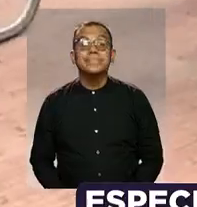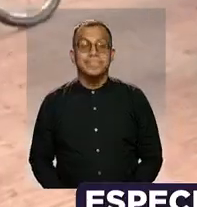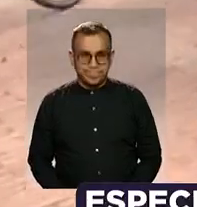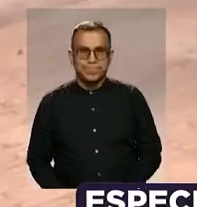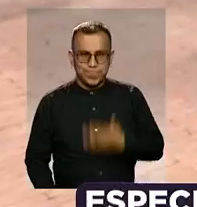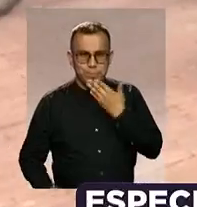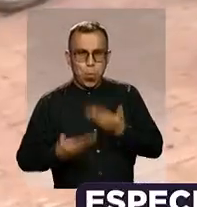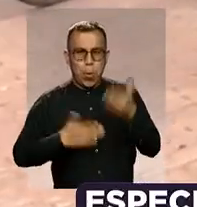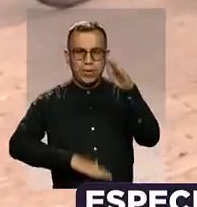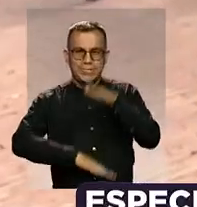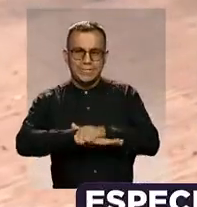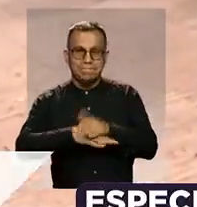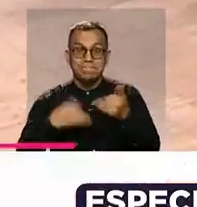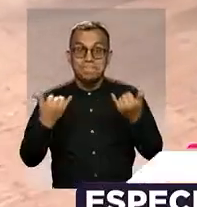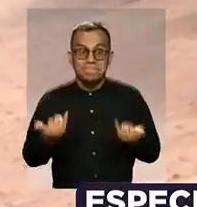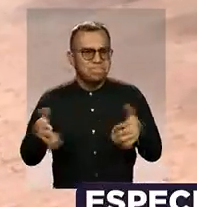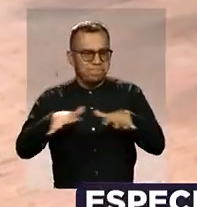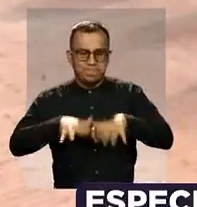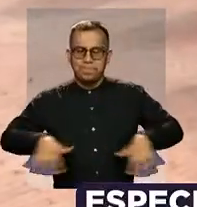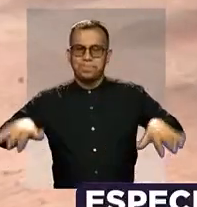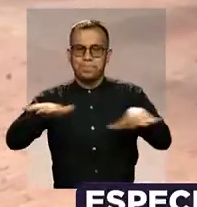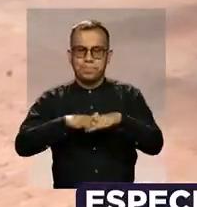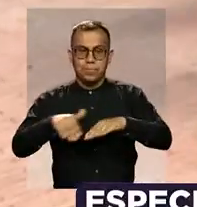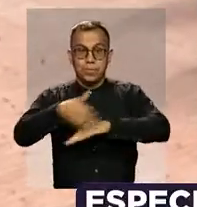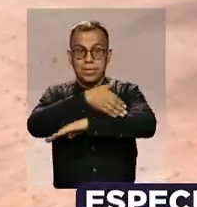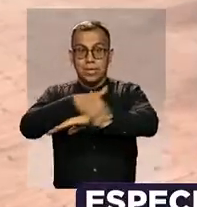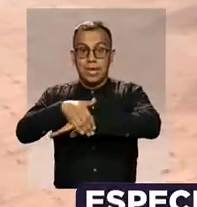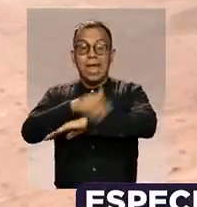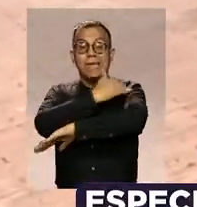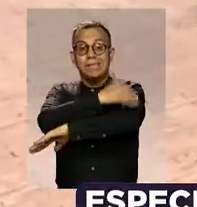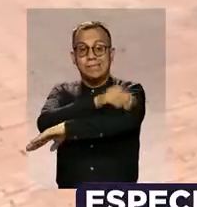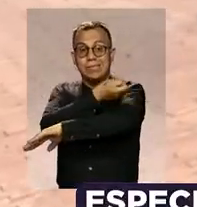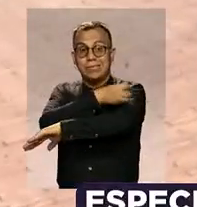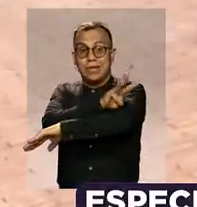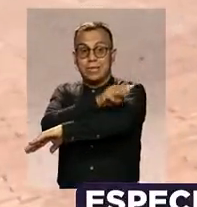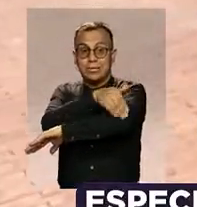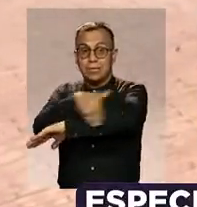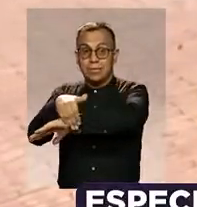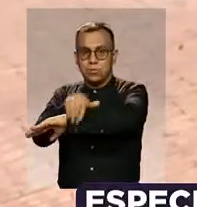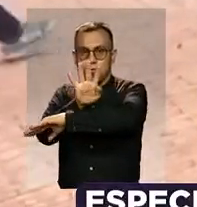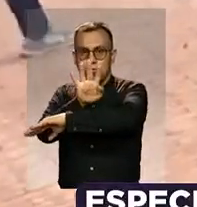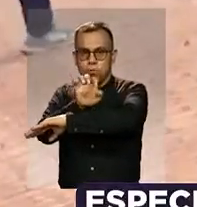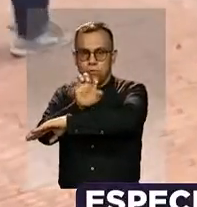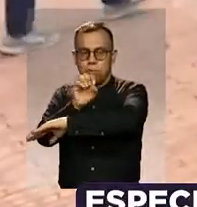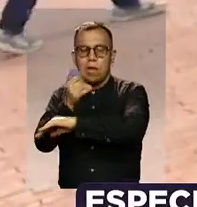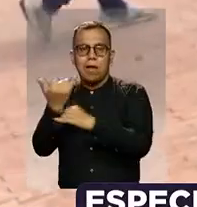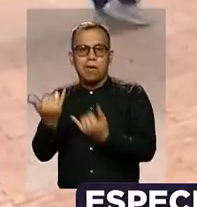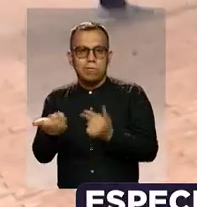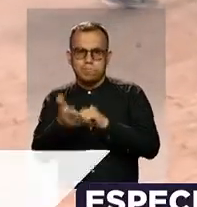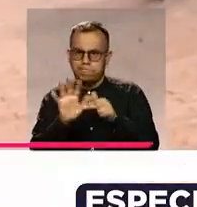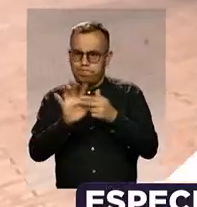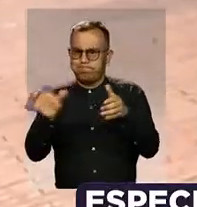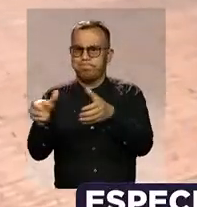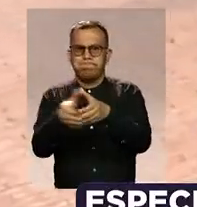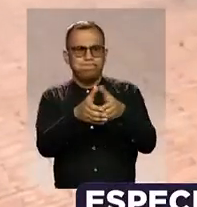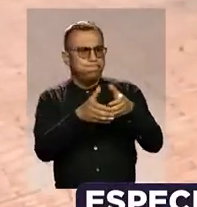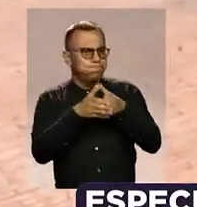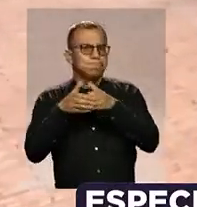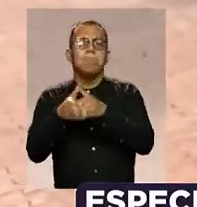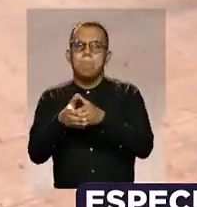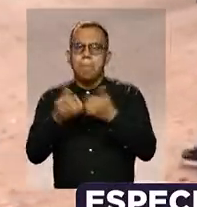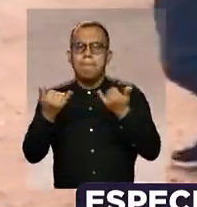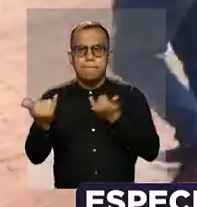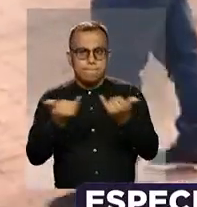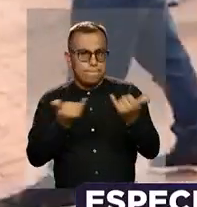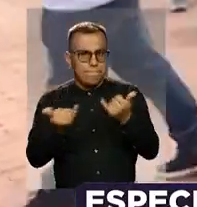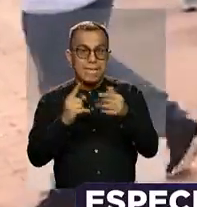Buenas tardes, a esta hora nos encontramos en la calle 13 con carrera 90, en donde diferentes gremios se encuentran